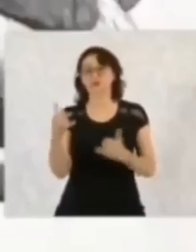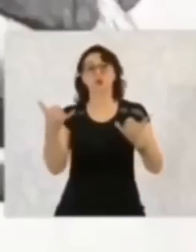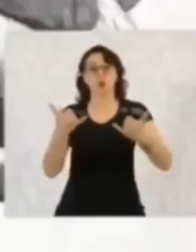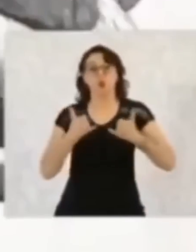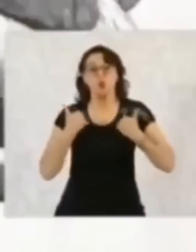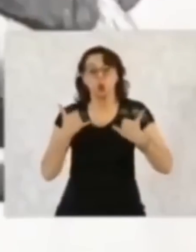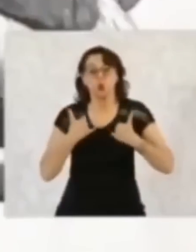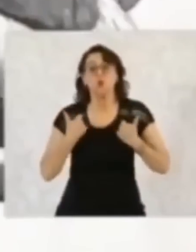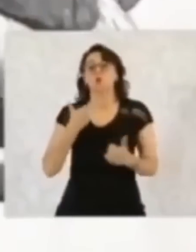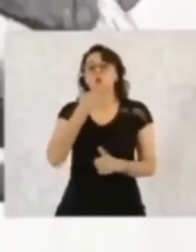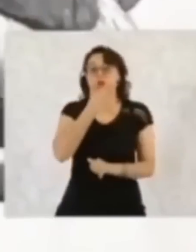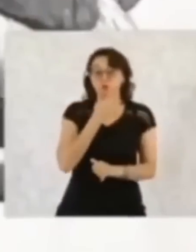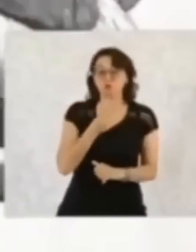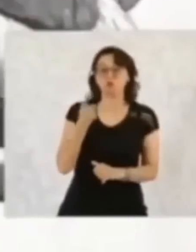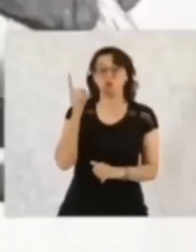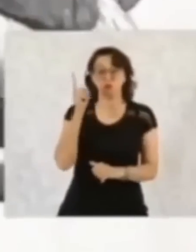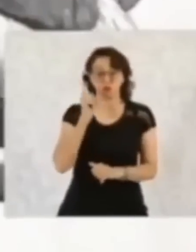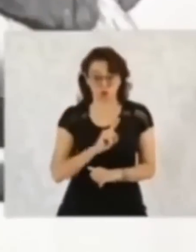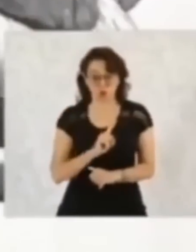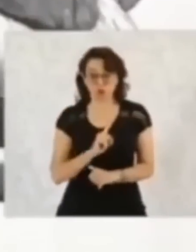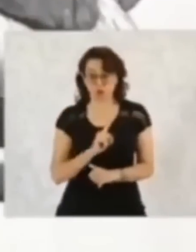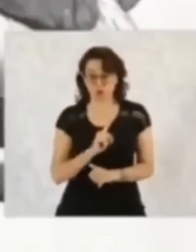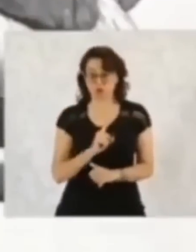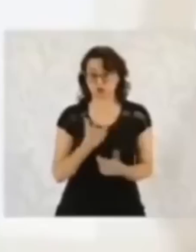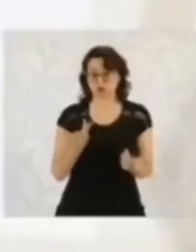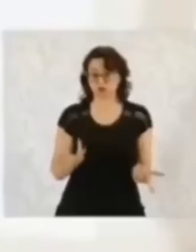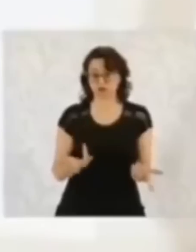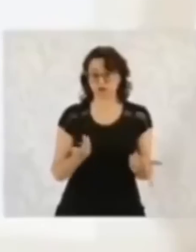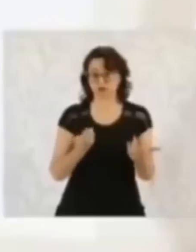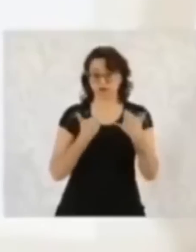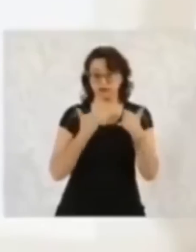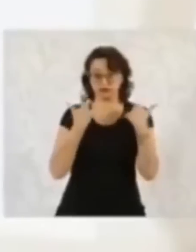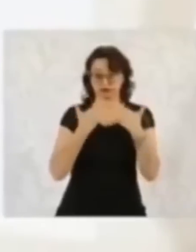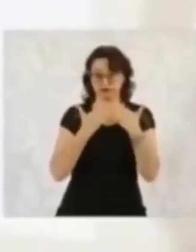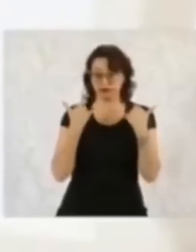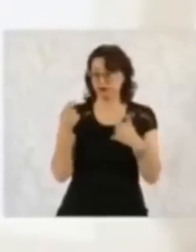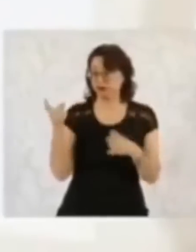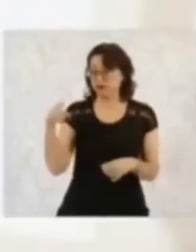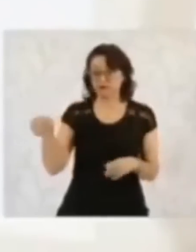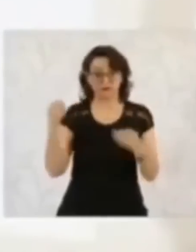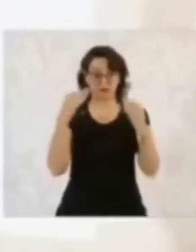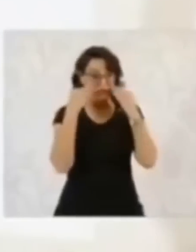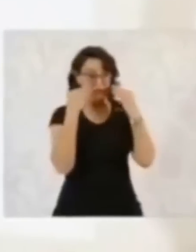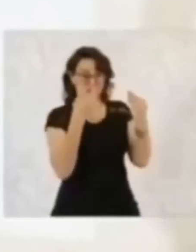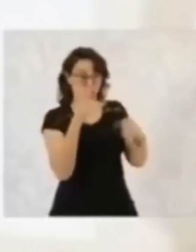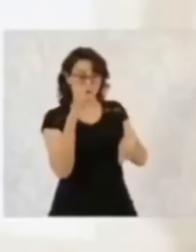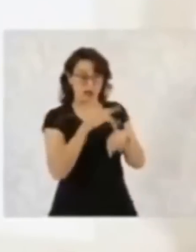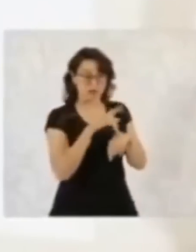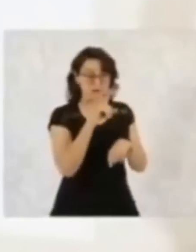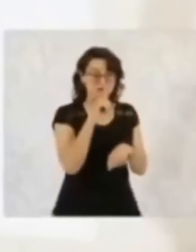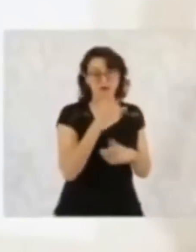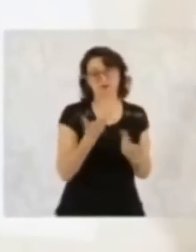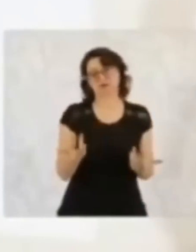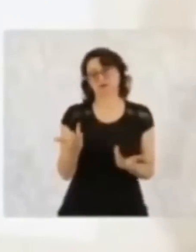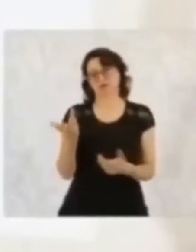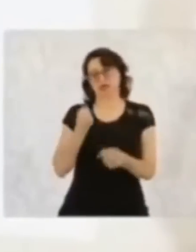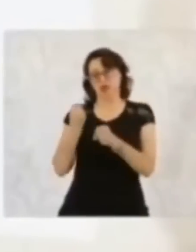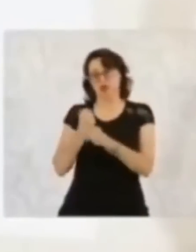jóvenes, las jóvenes, y ya no tan jóvenes, porque quien nació en el año 2000 pues tiene